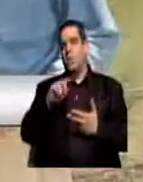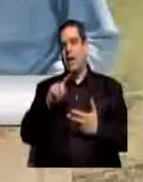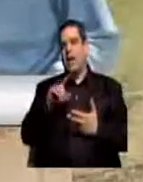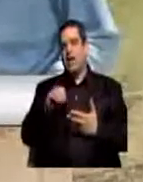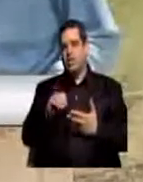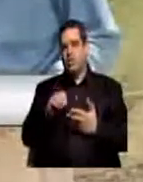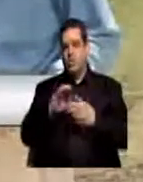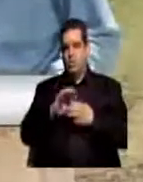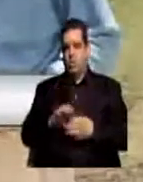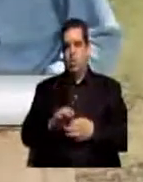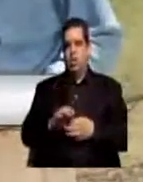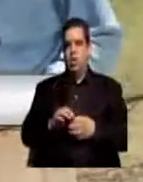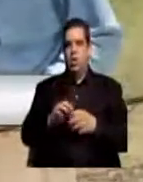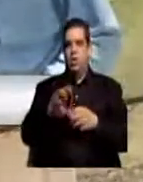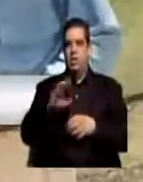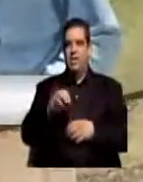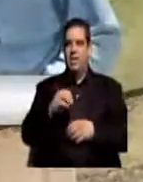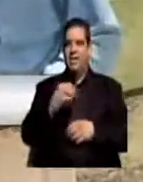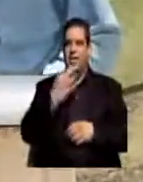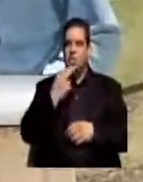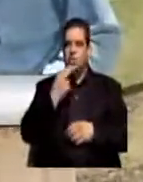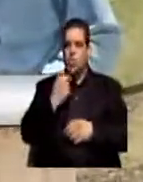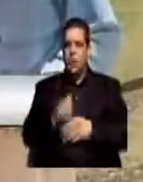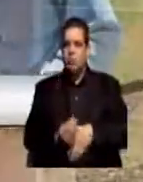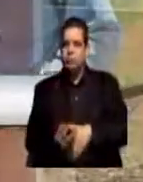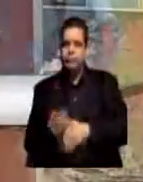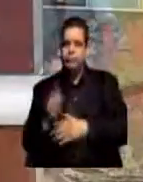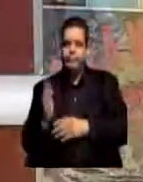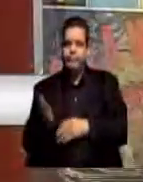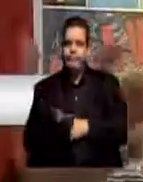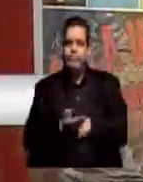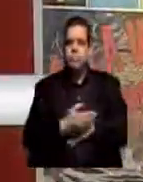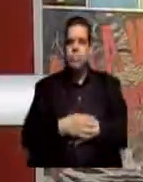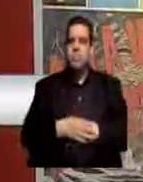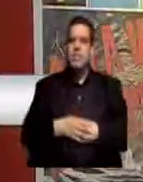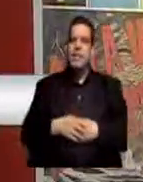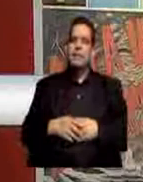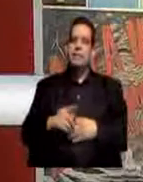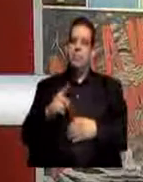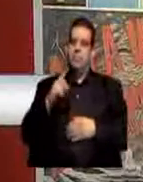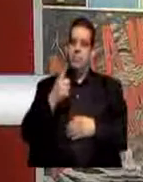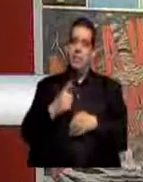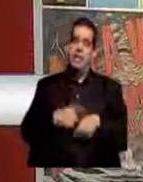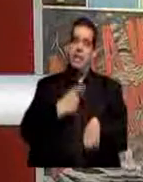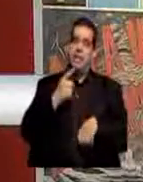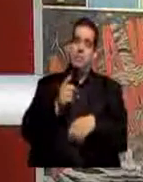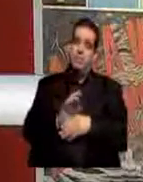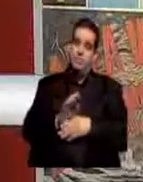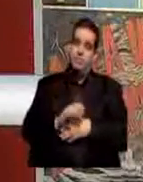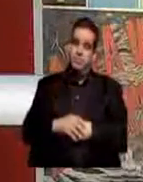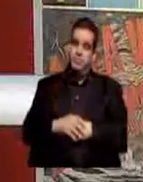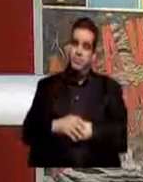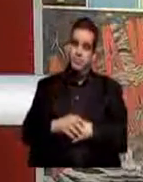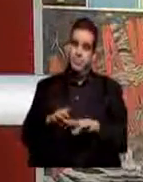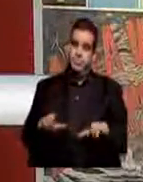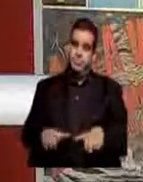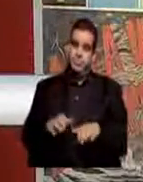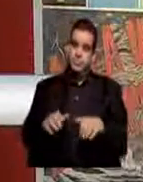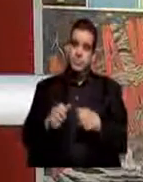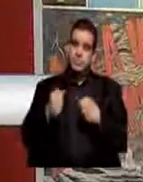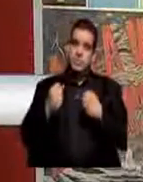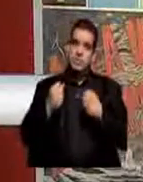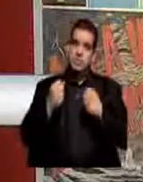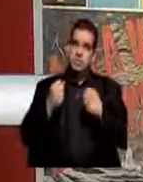lo interpretó Orlando Rodríguez. Esos fueron el primer largometraje que hicimos con